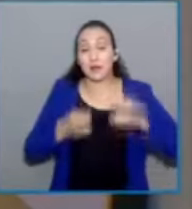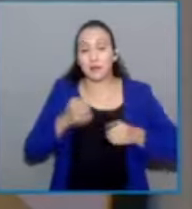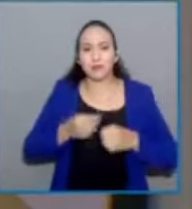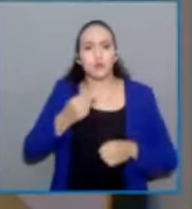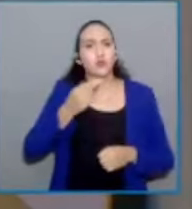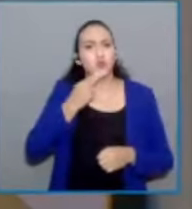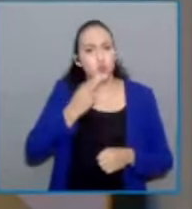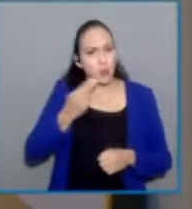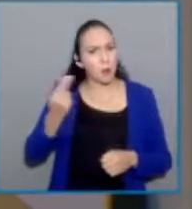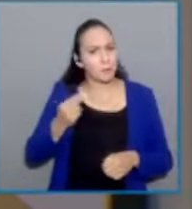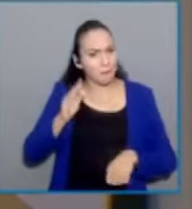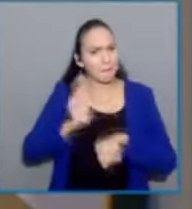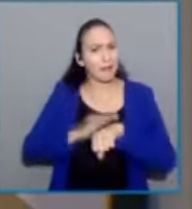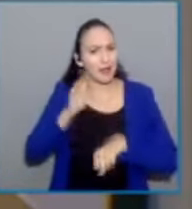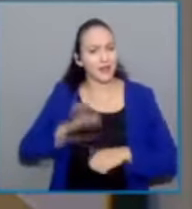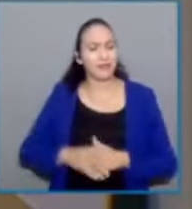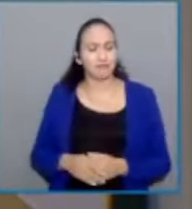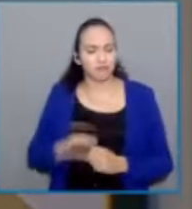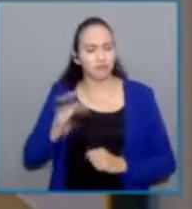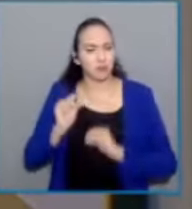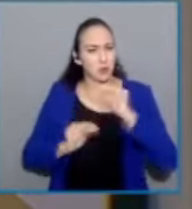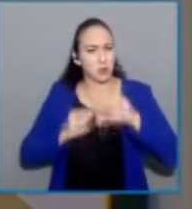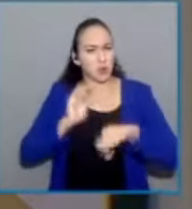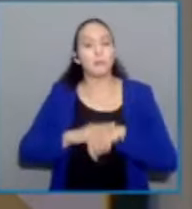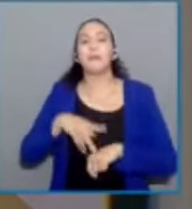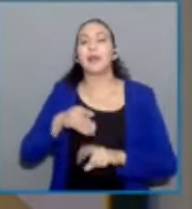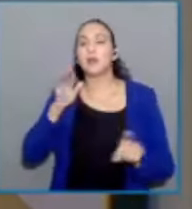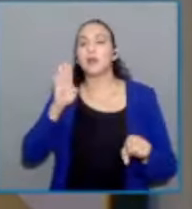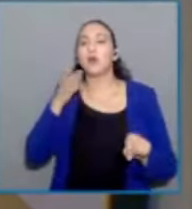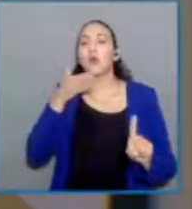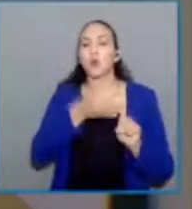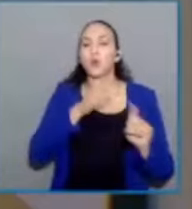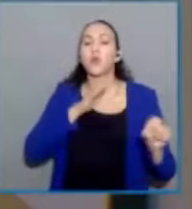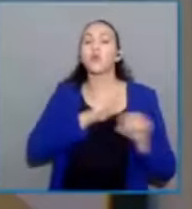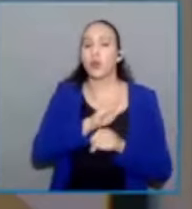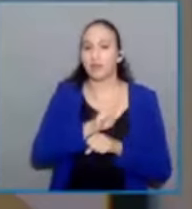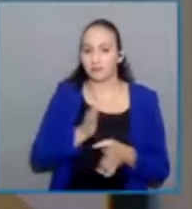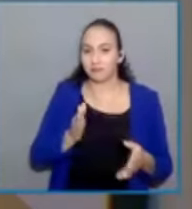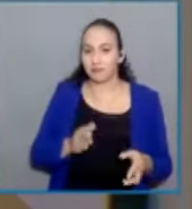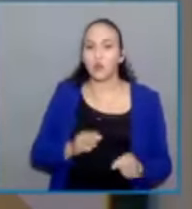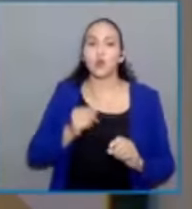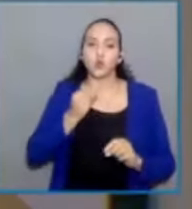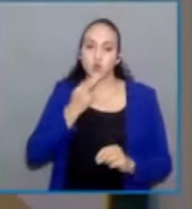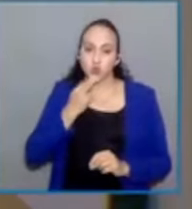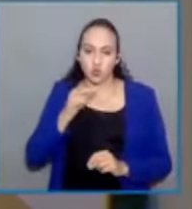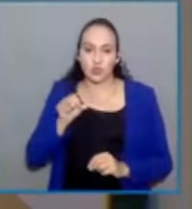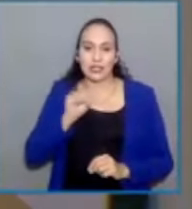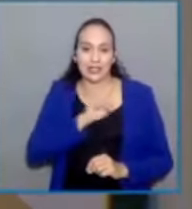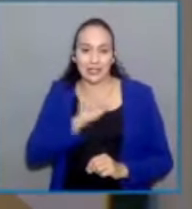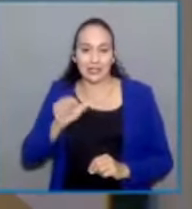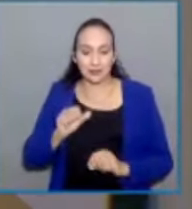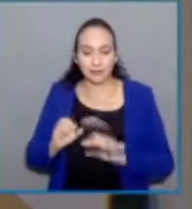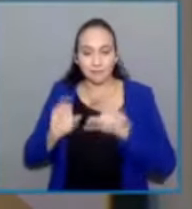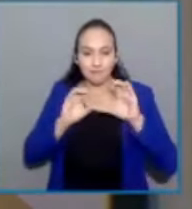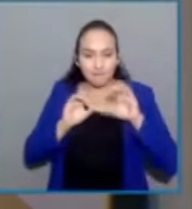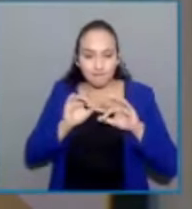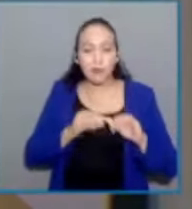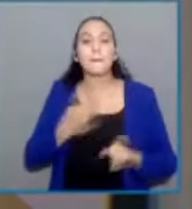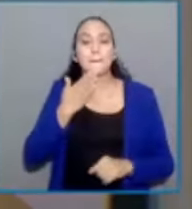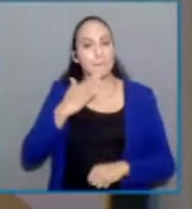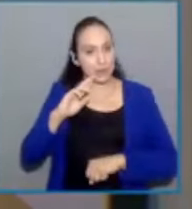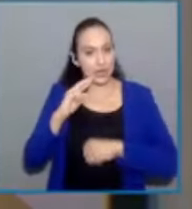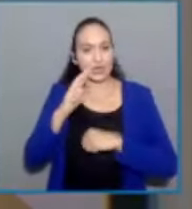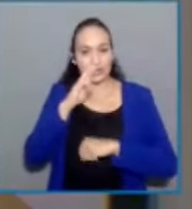pero siempre pensando en su uso de manera responsable y ética en el centro está el amor